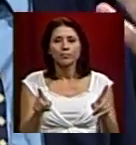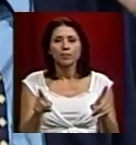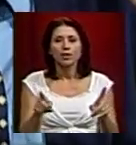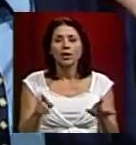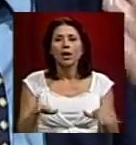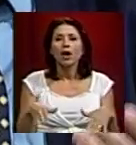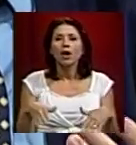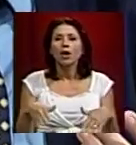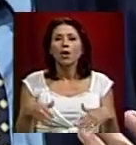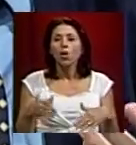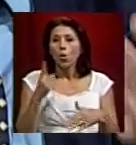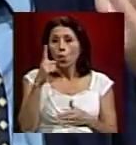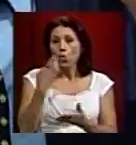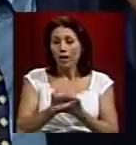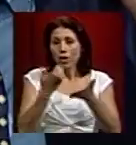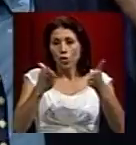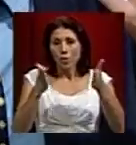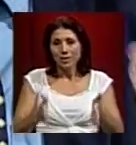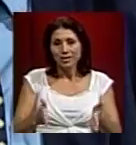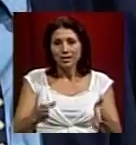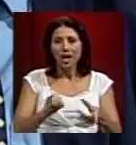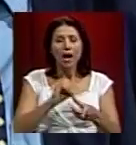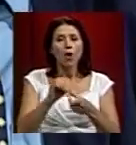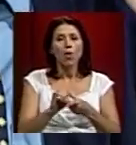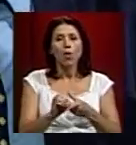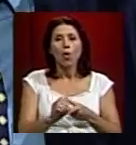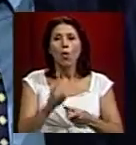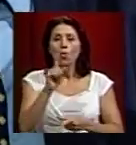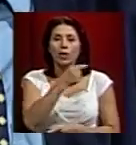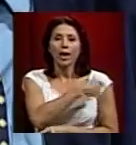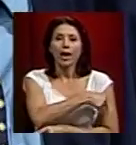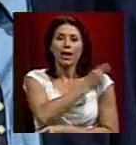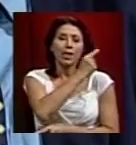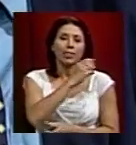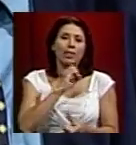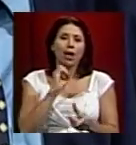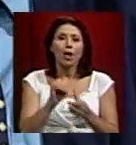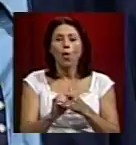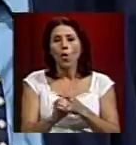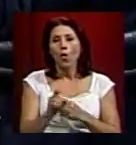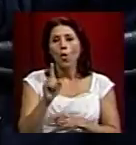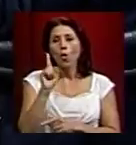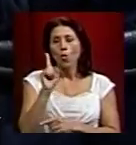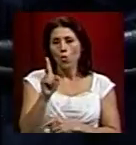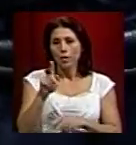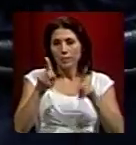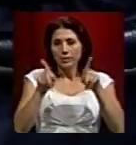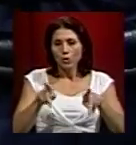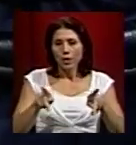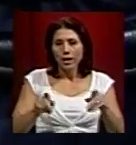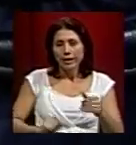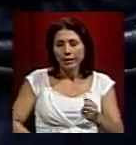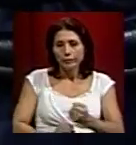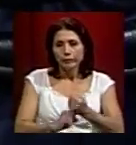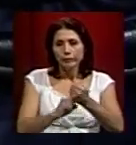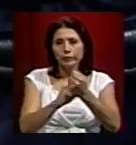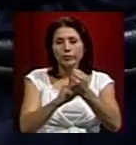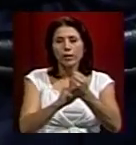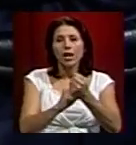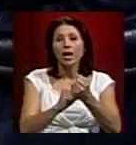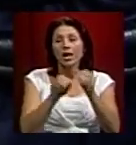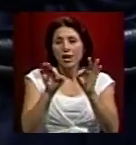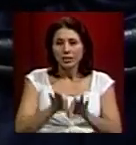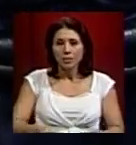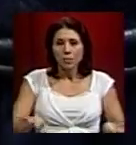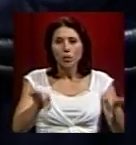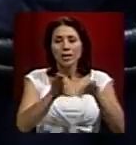como un economista o un gerente o un gestor le es importante